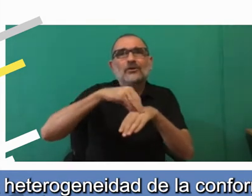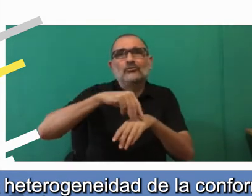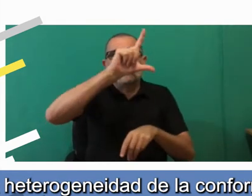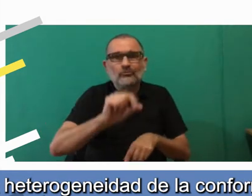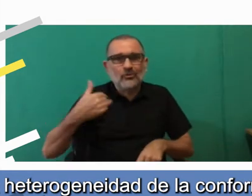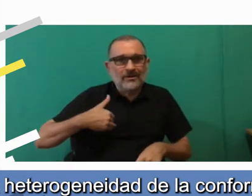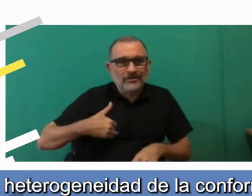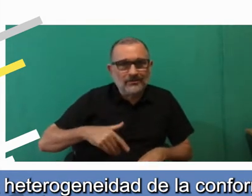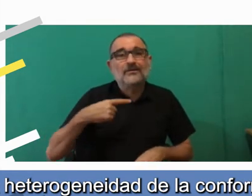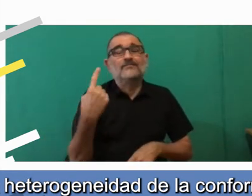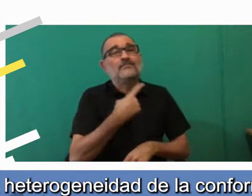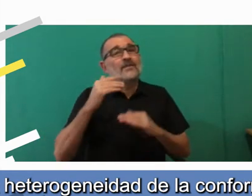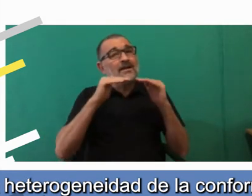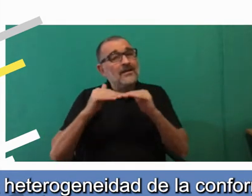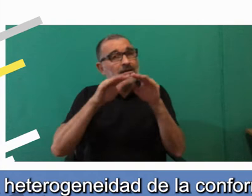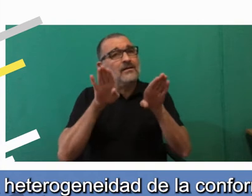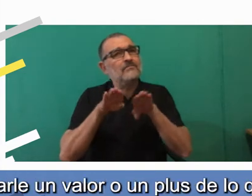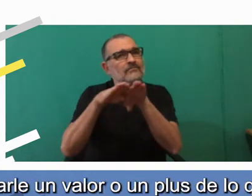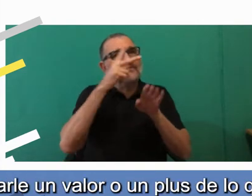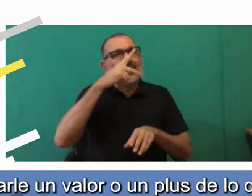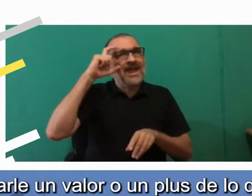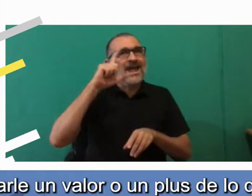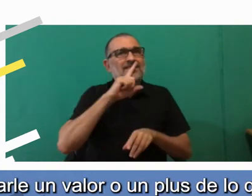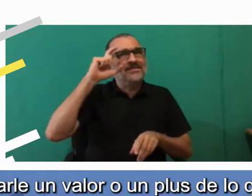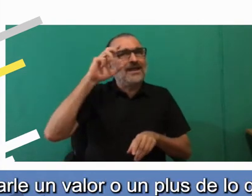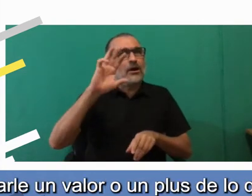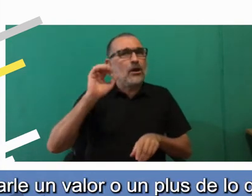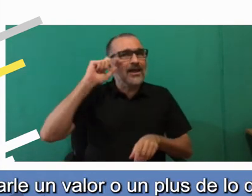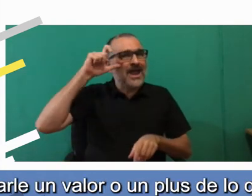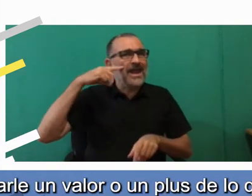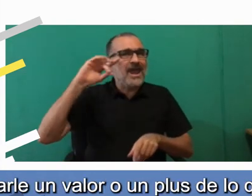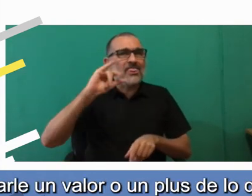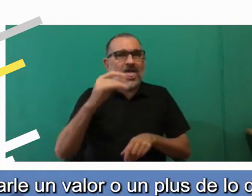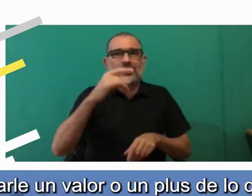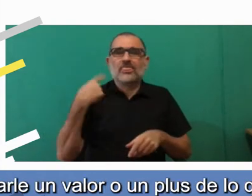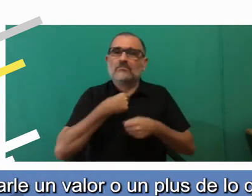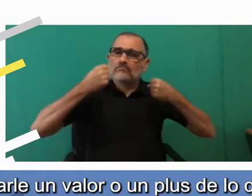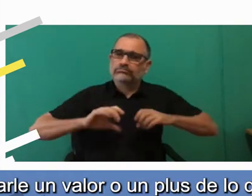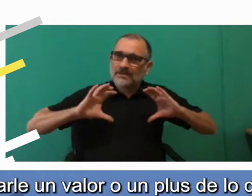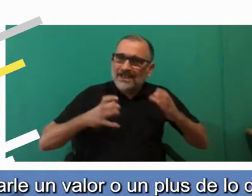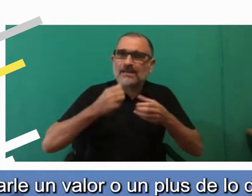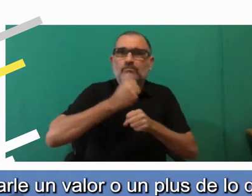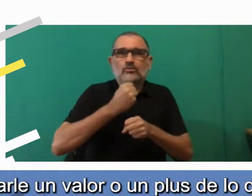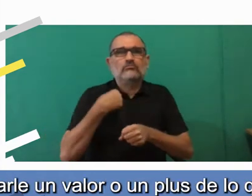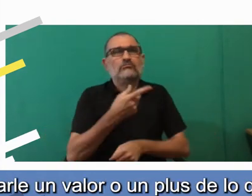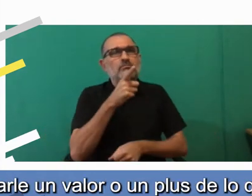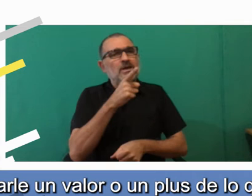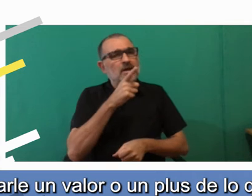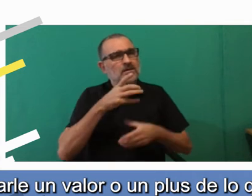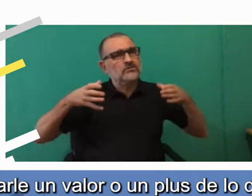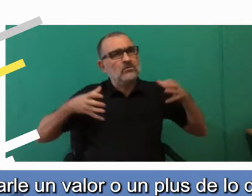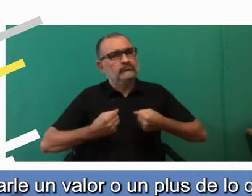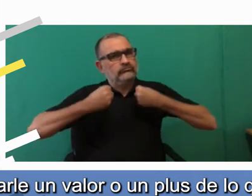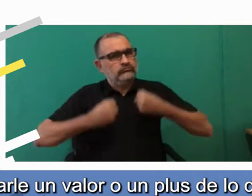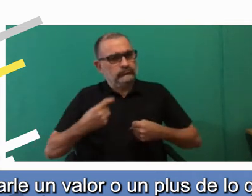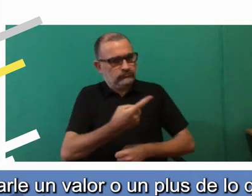nos parece permite consolidar y darle un valor o un plus a lo que vamos a ir